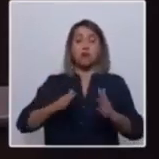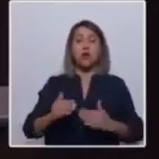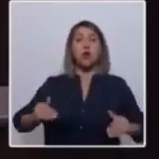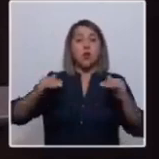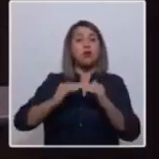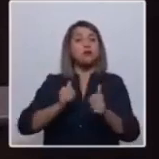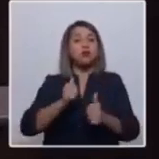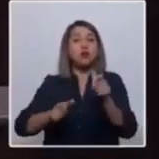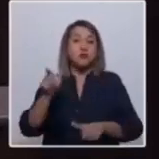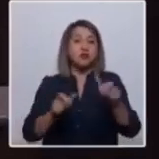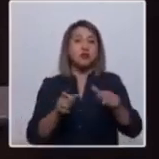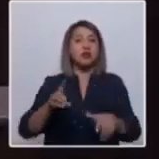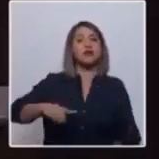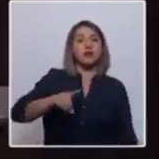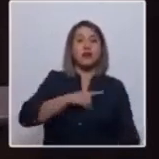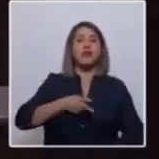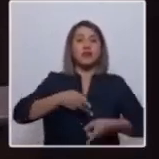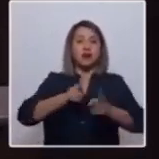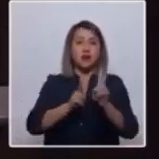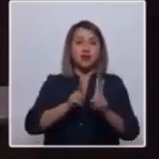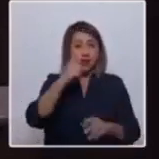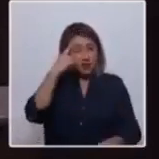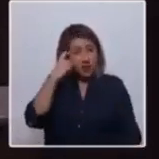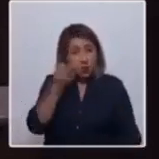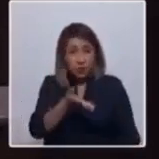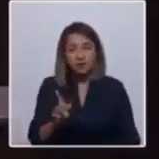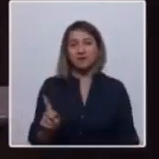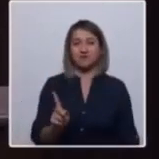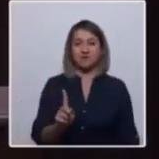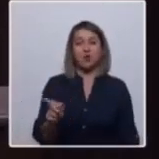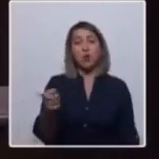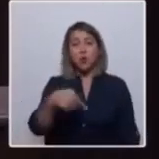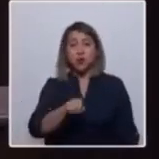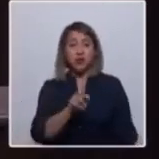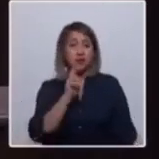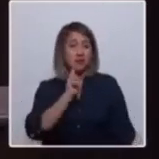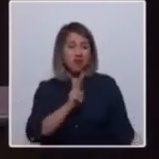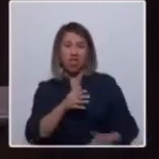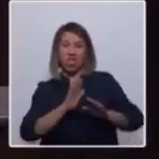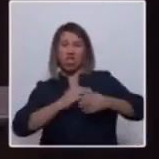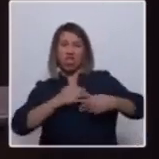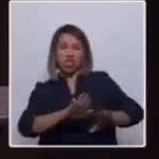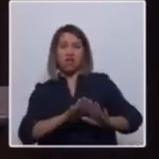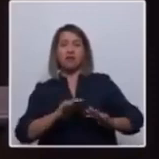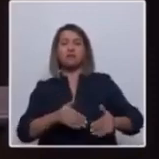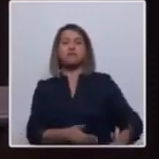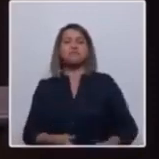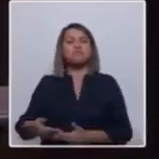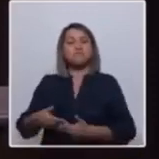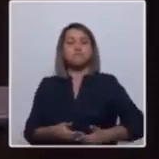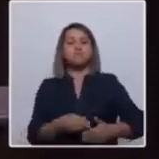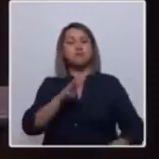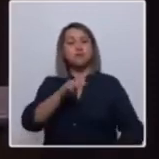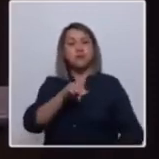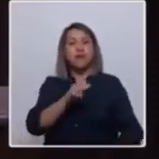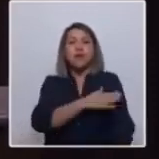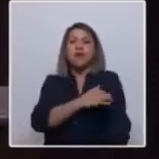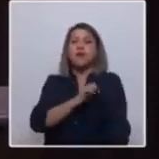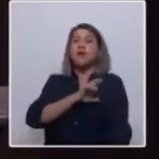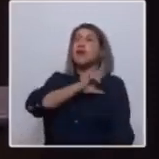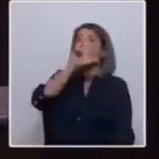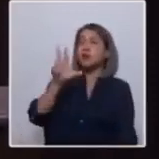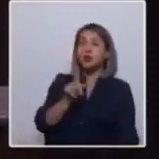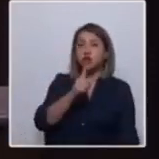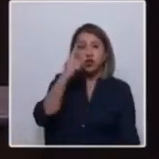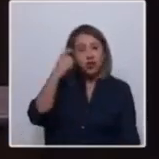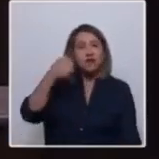todas las personas en dignidad y derechos. Ustedes desprecian la maternidad y la fe en Dios. Ustedes no creen en